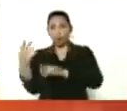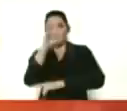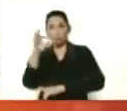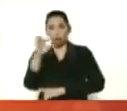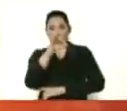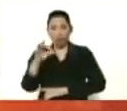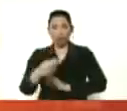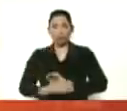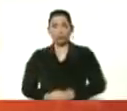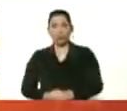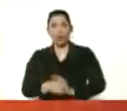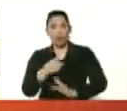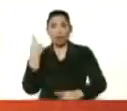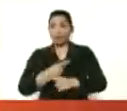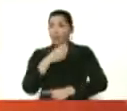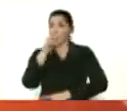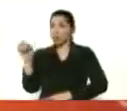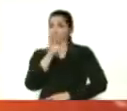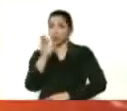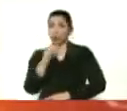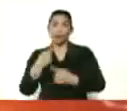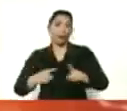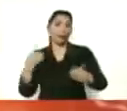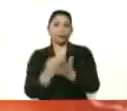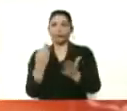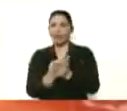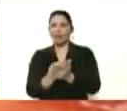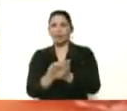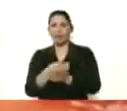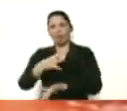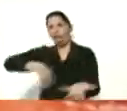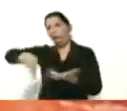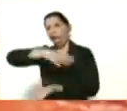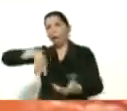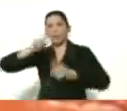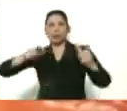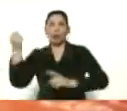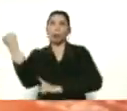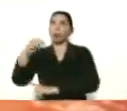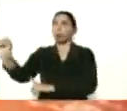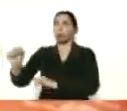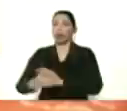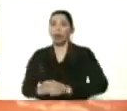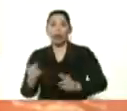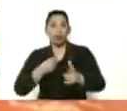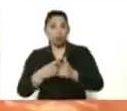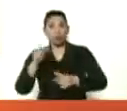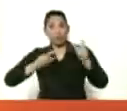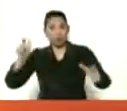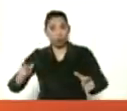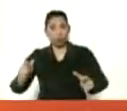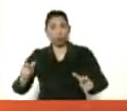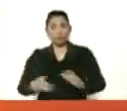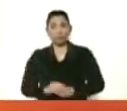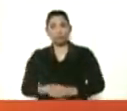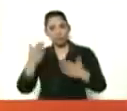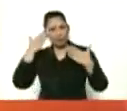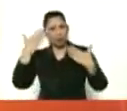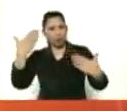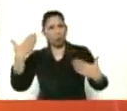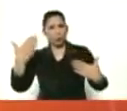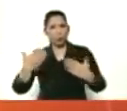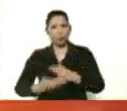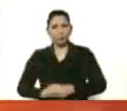debería ser 100%, pero bueno, siempre hay gente remolona. 98%, aquí está Silvia, le mando un saludo, Silvia. Y